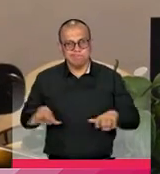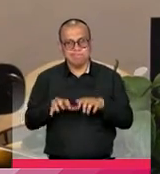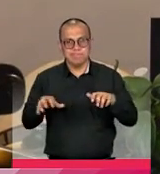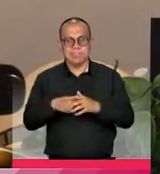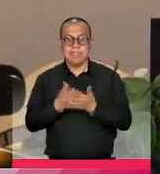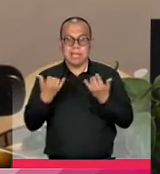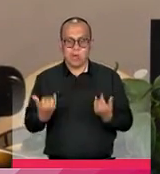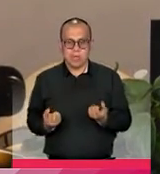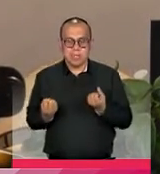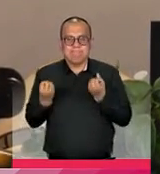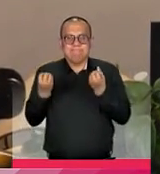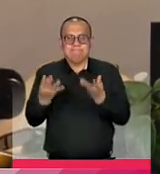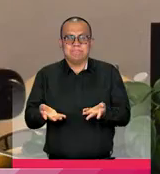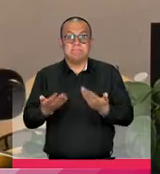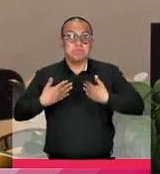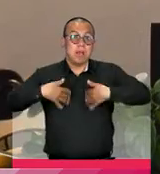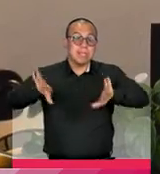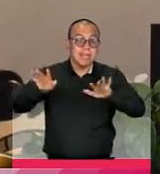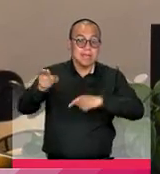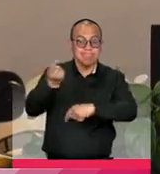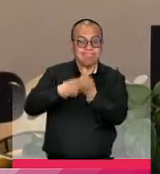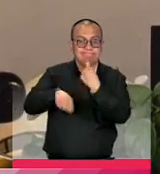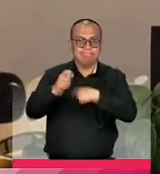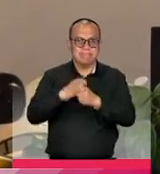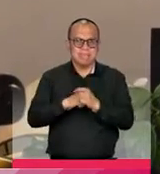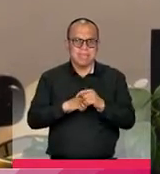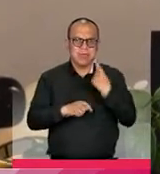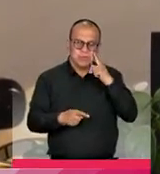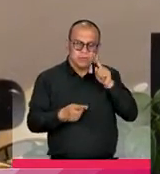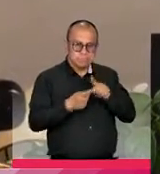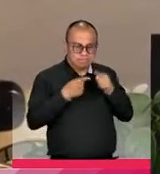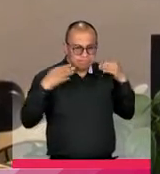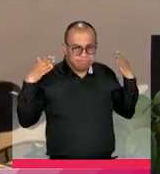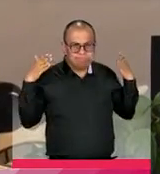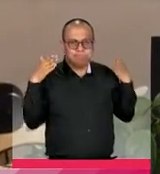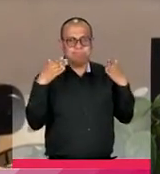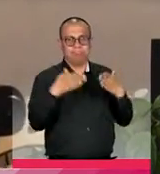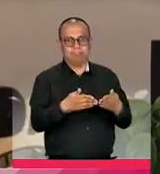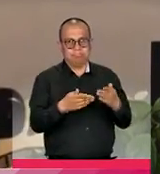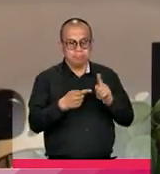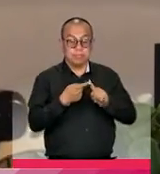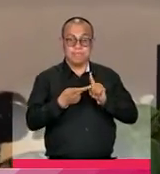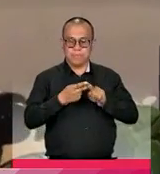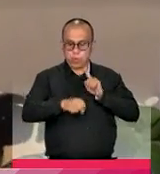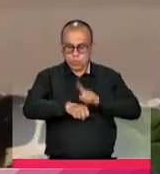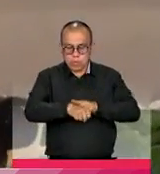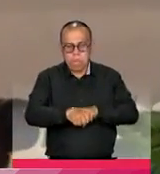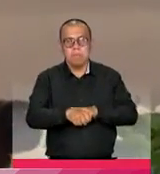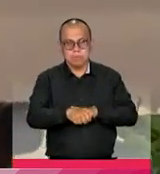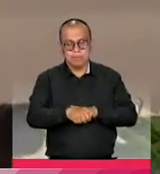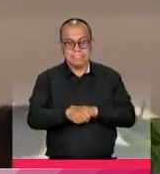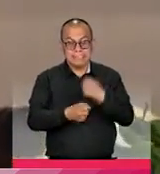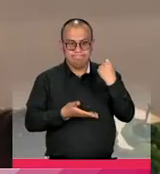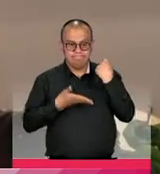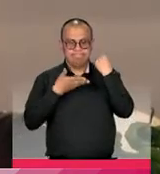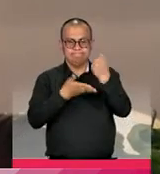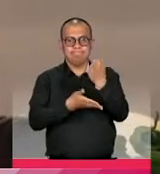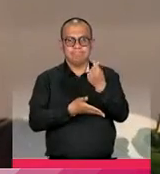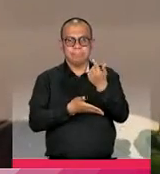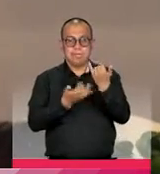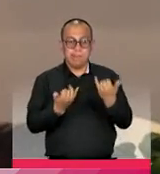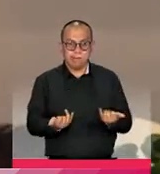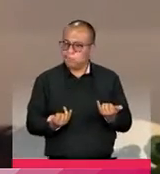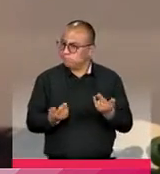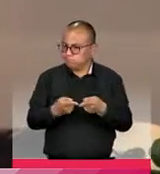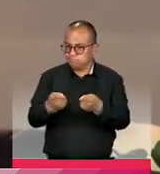y tenerlos que vender por lo que te ven, después de que tú has invertido una vida, un tiempo y un dinero, y después ver